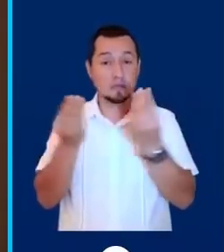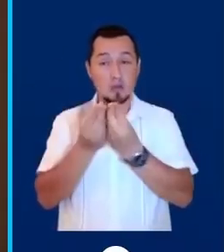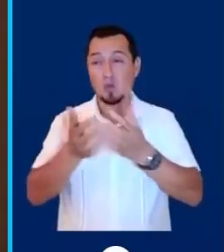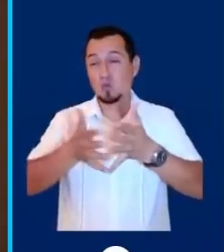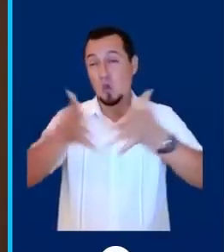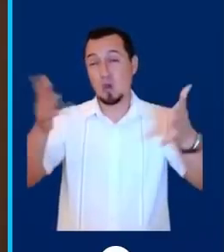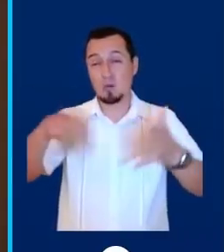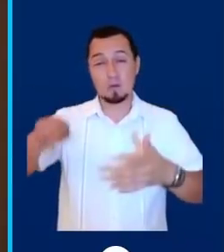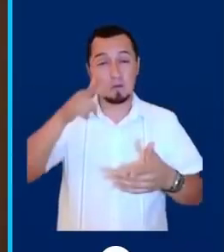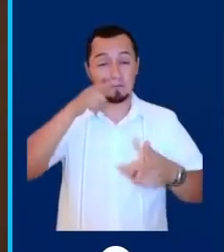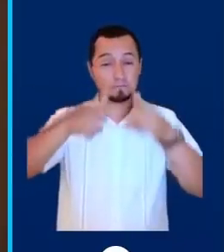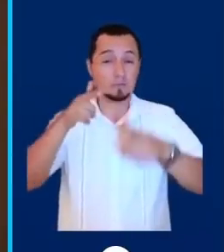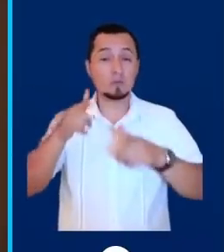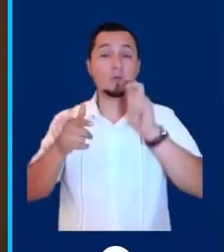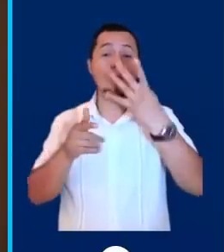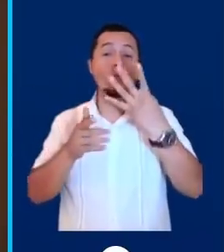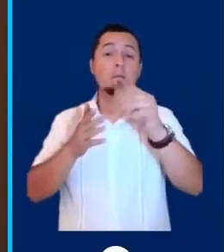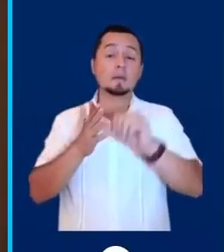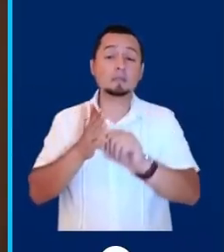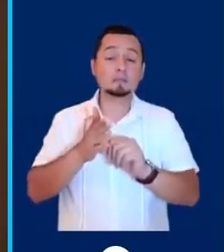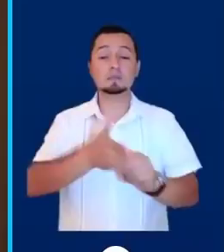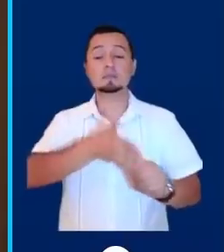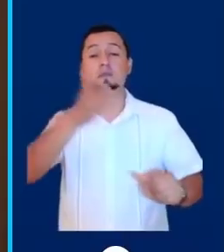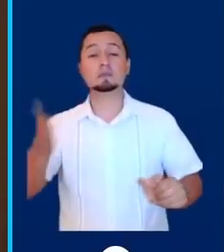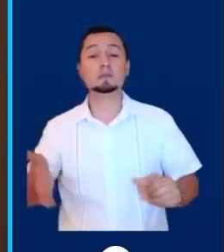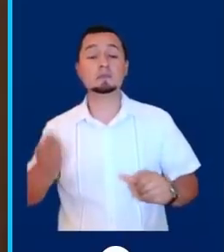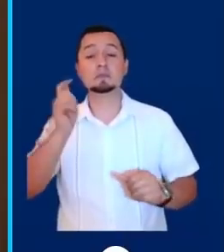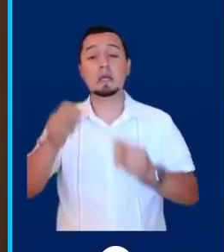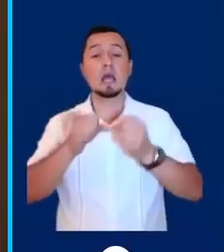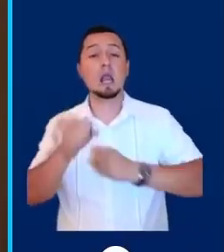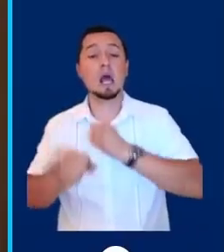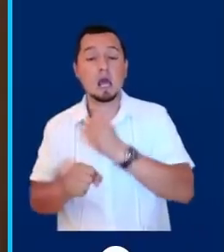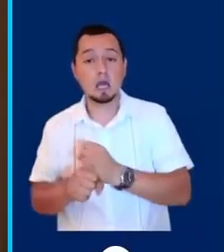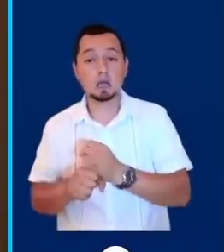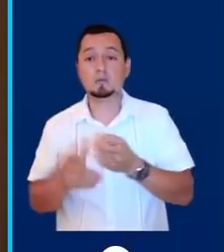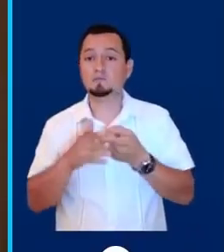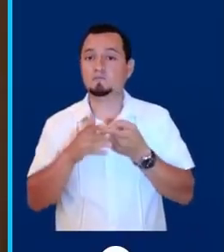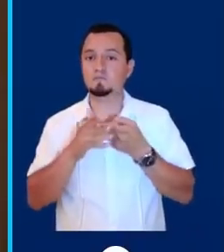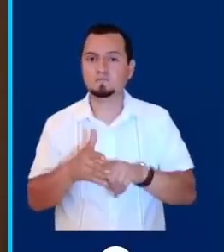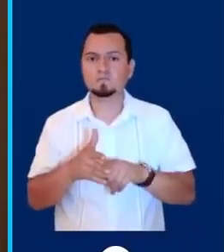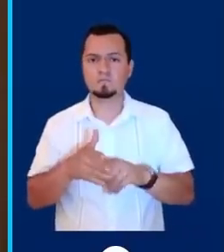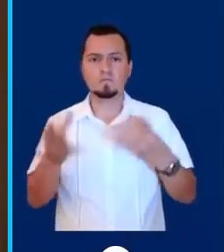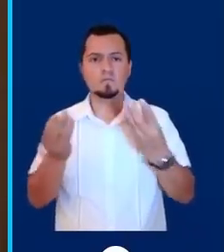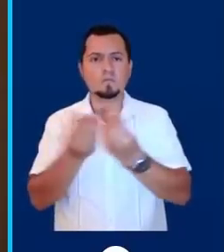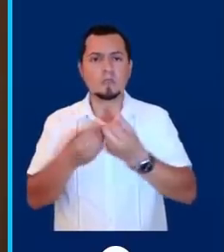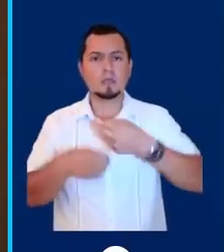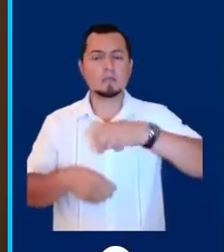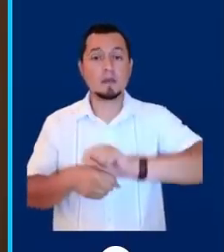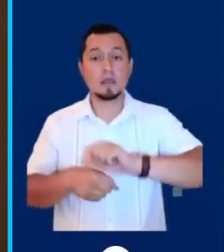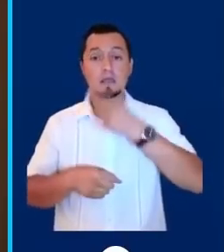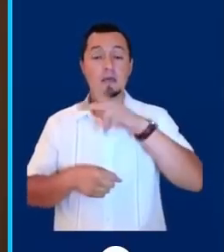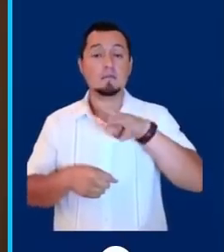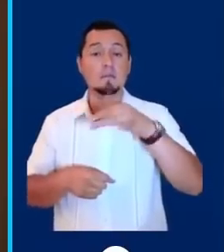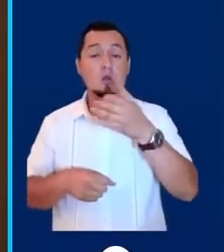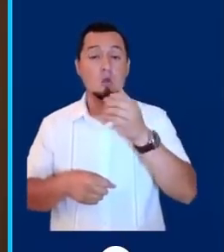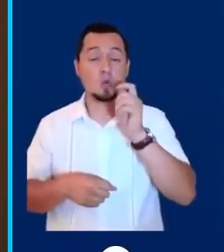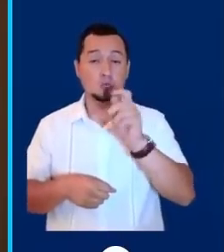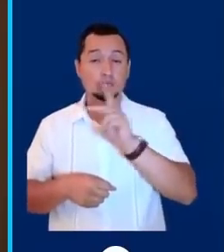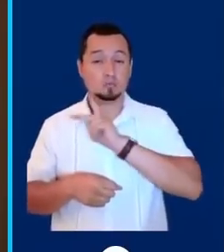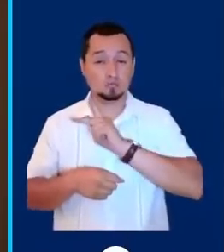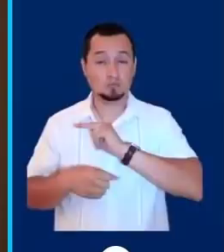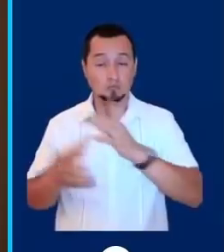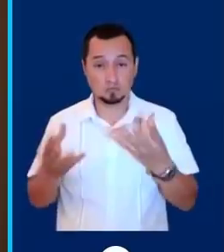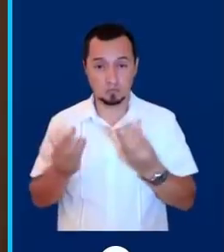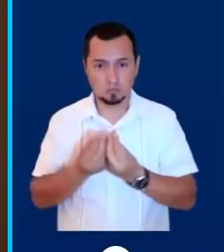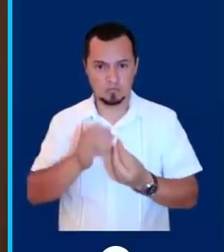estado van por cuatrimestres. El segundo cuatrimestre del año inicia ahora la primera semana de mayo. Sin embargo,